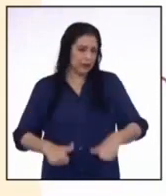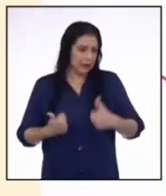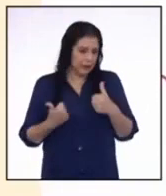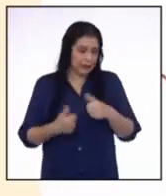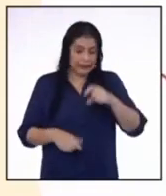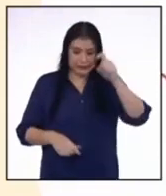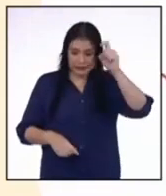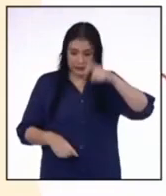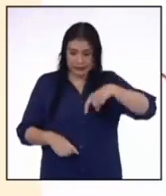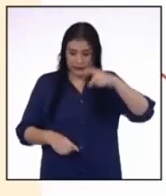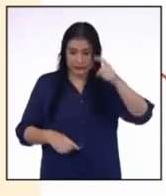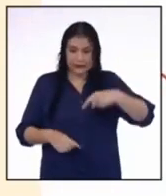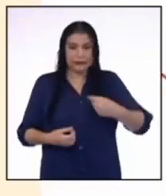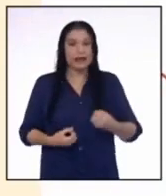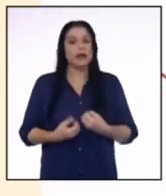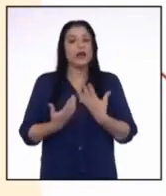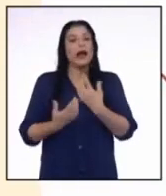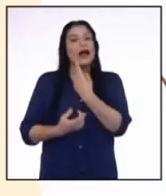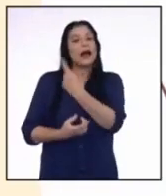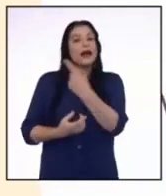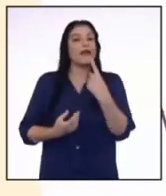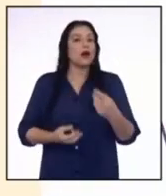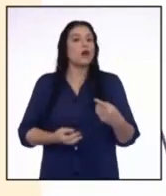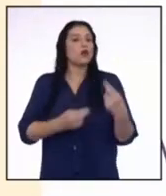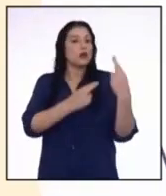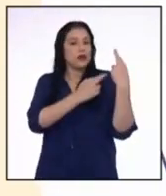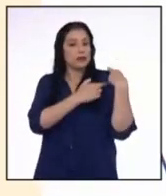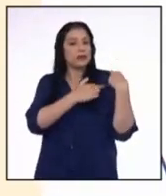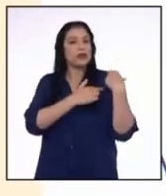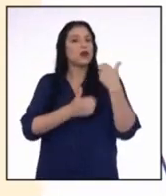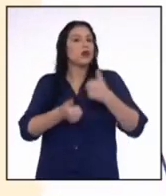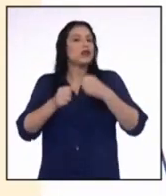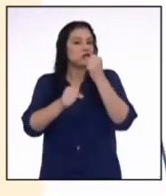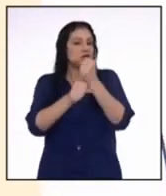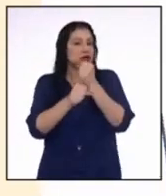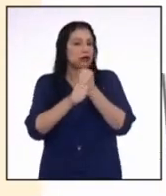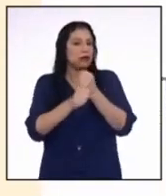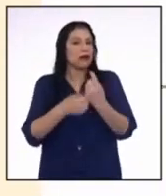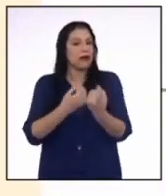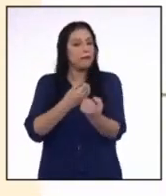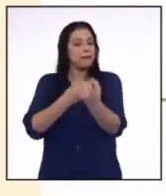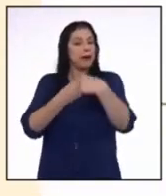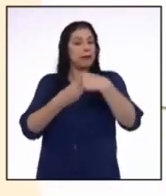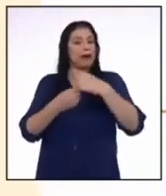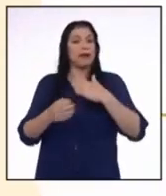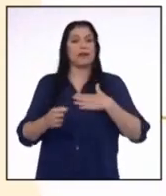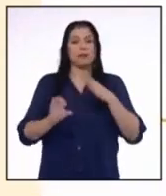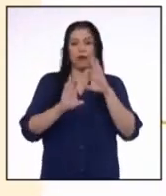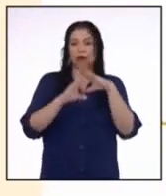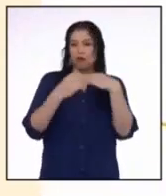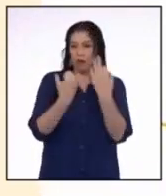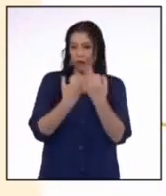Es necesario asignar roles y responsabilidades a cada miembro de mi familia.